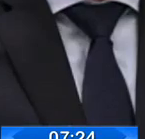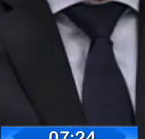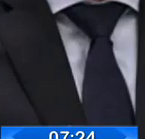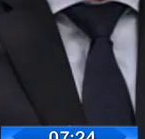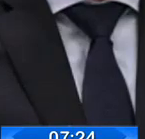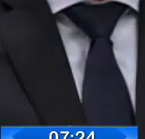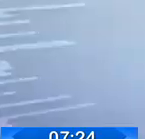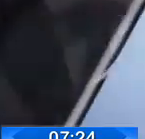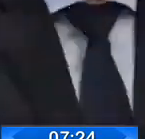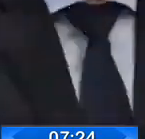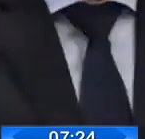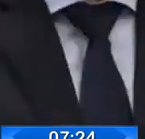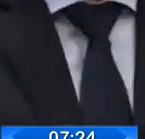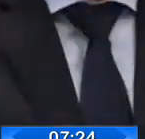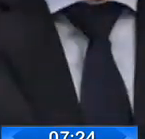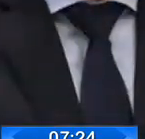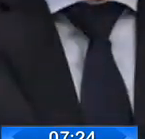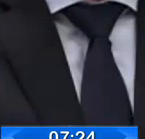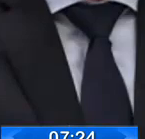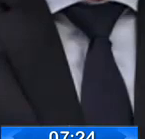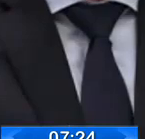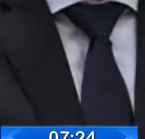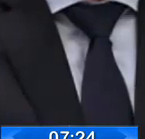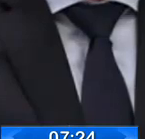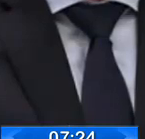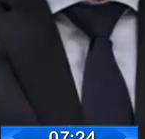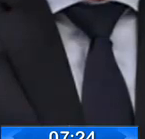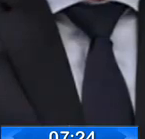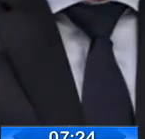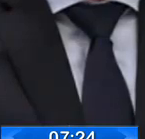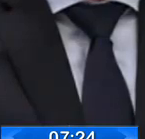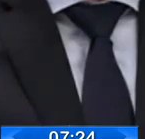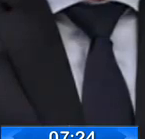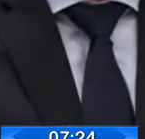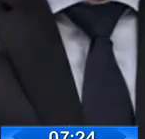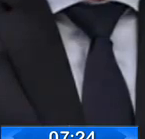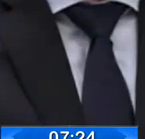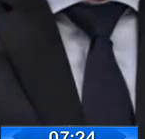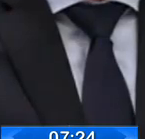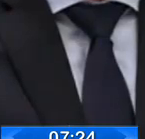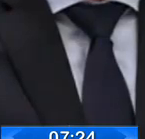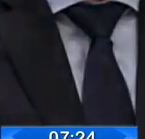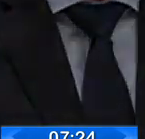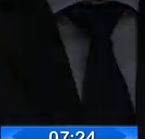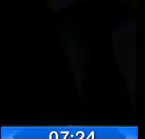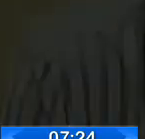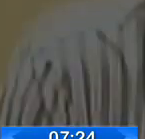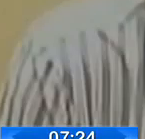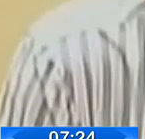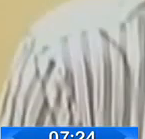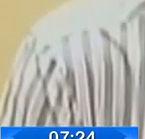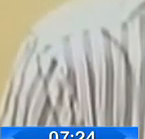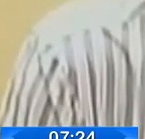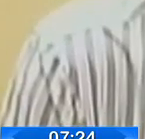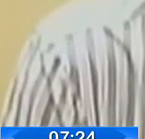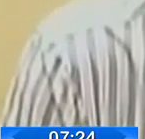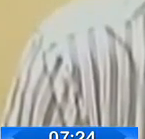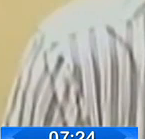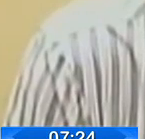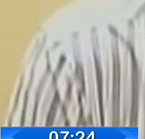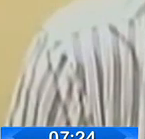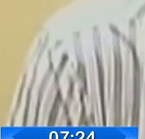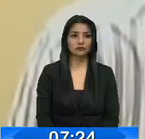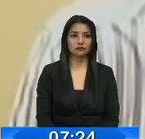Universidad de Paso. En el 2007, presidente de la constructora Ainarca, Sociedad Anónima. A mediados de la